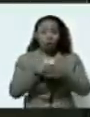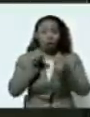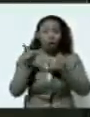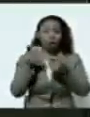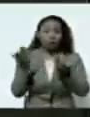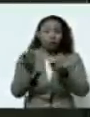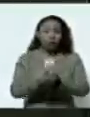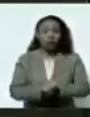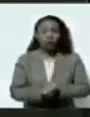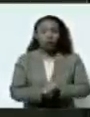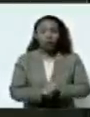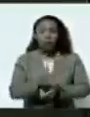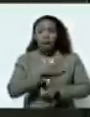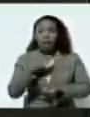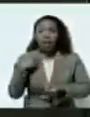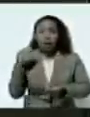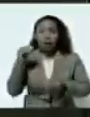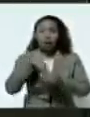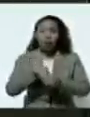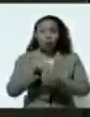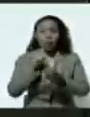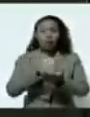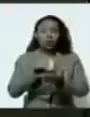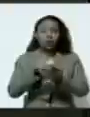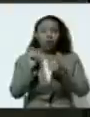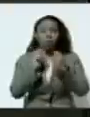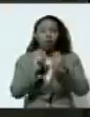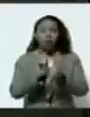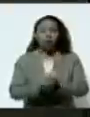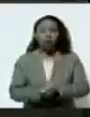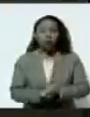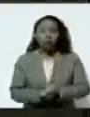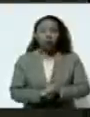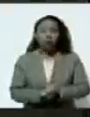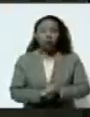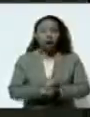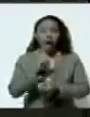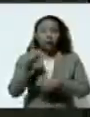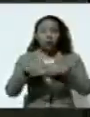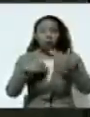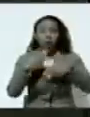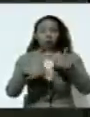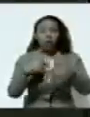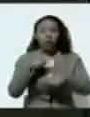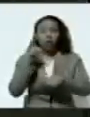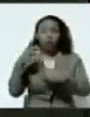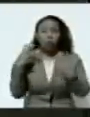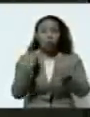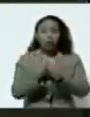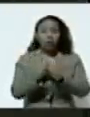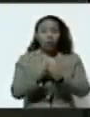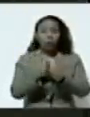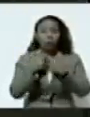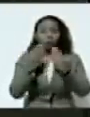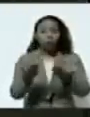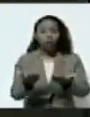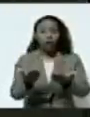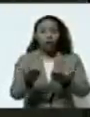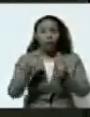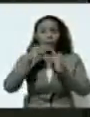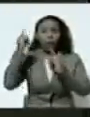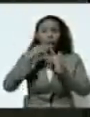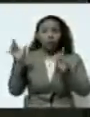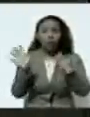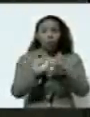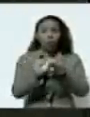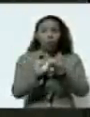Y quieren estar en el diálogo. Son delincuentes tus compañeros de la plataforma